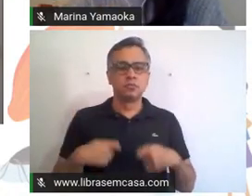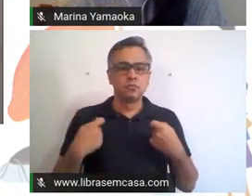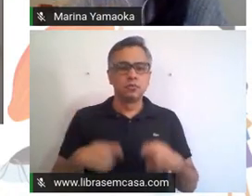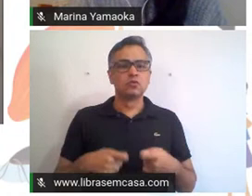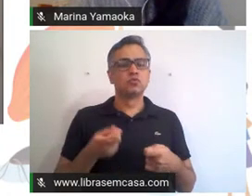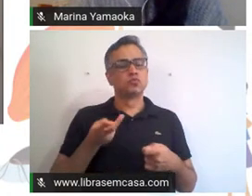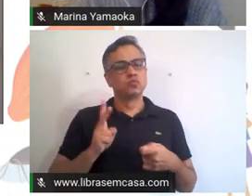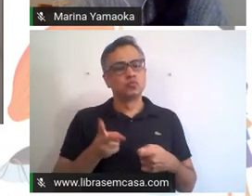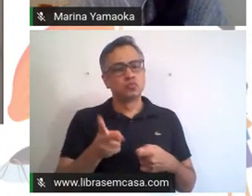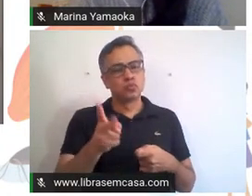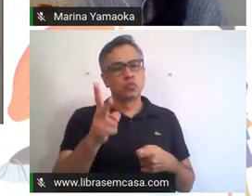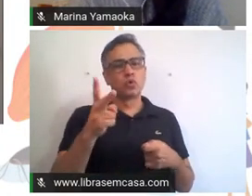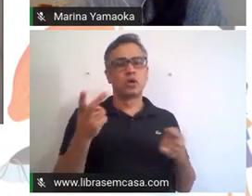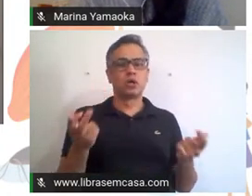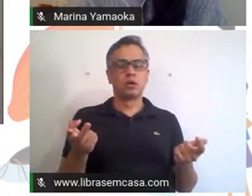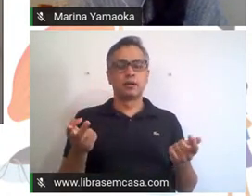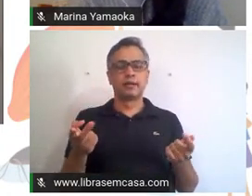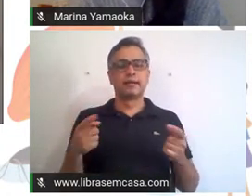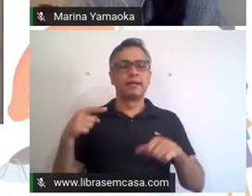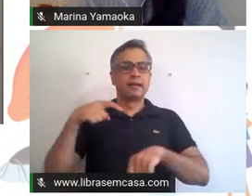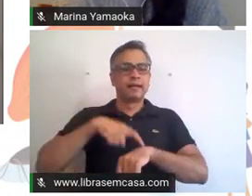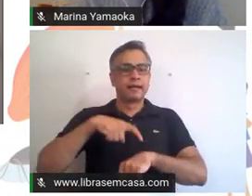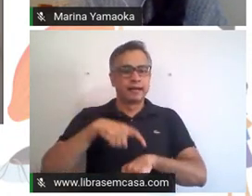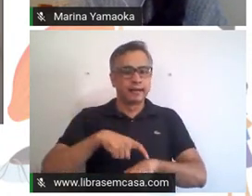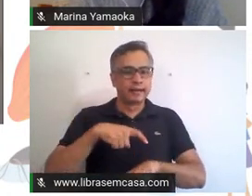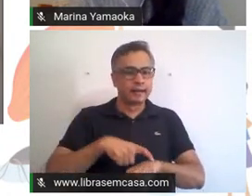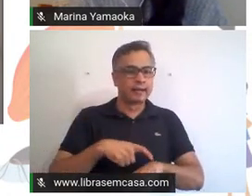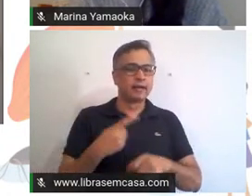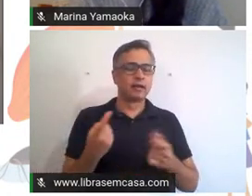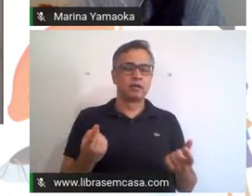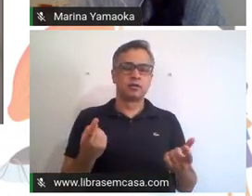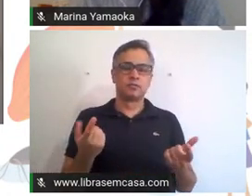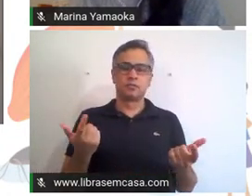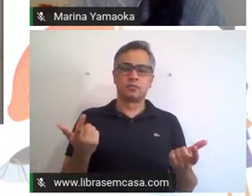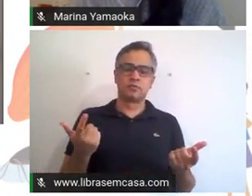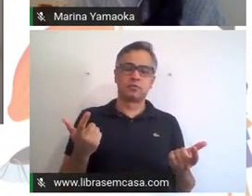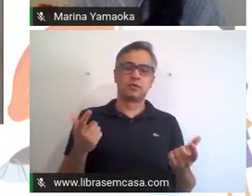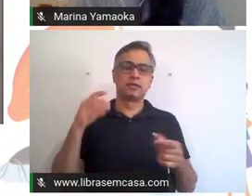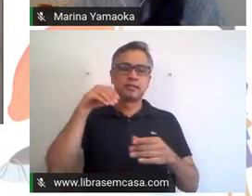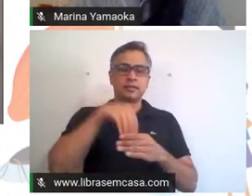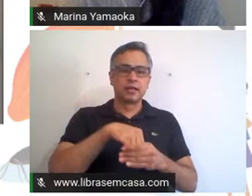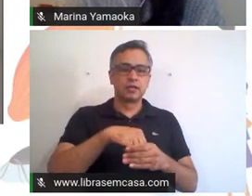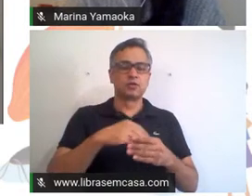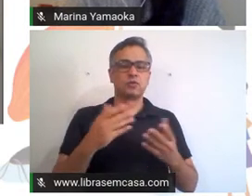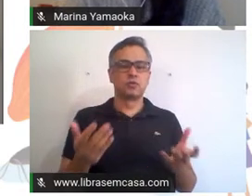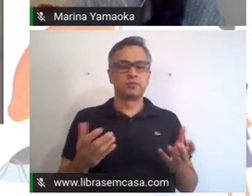continúe así y al mismo tiempo hay muchas personas que se encuentran atrapadas ahí adentro